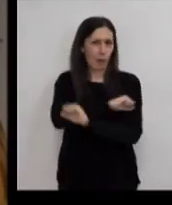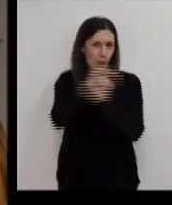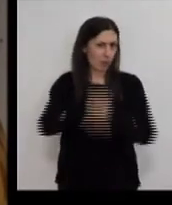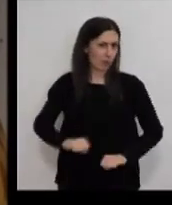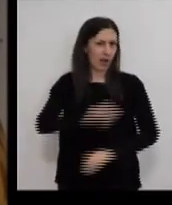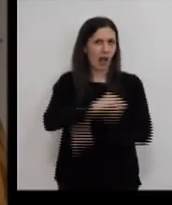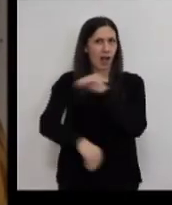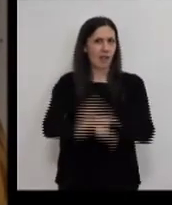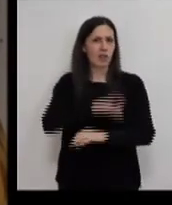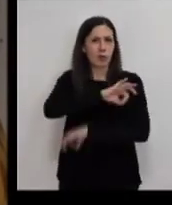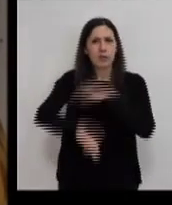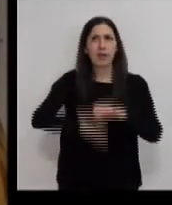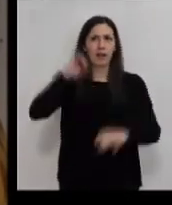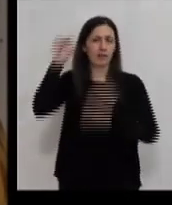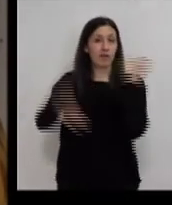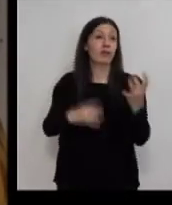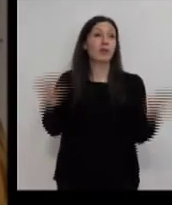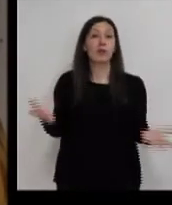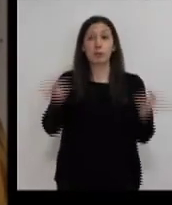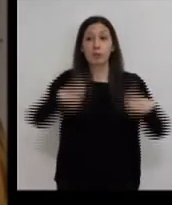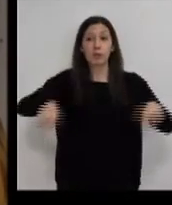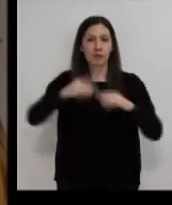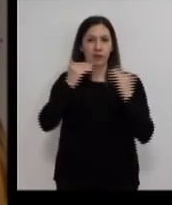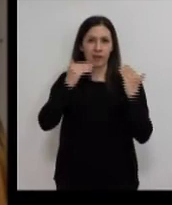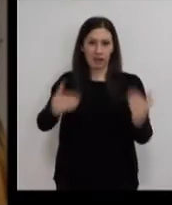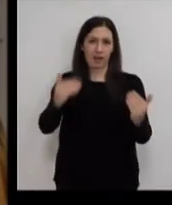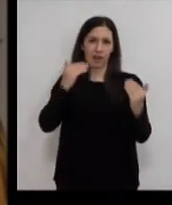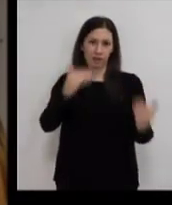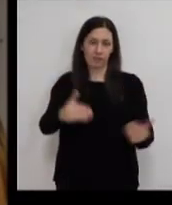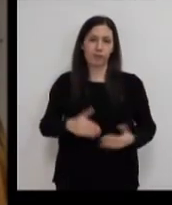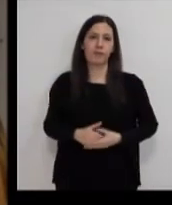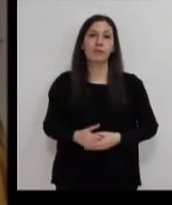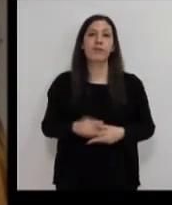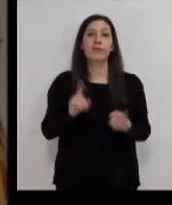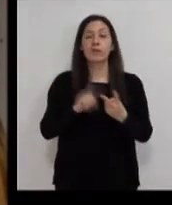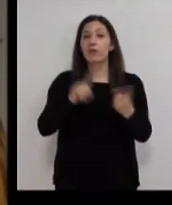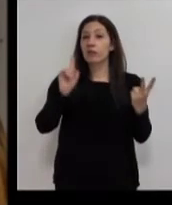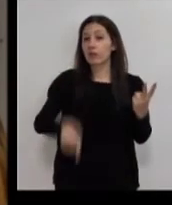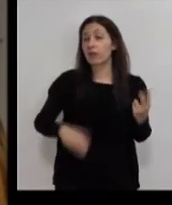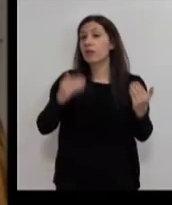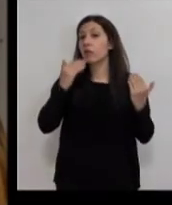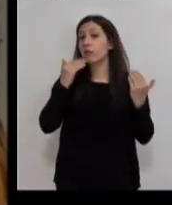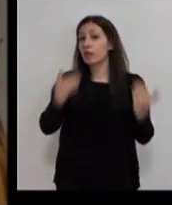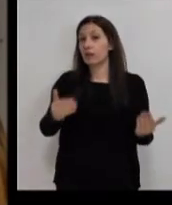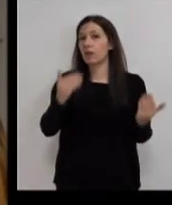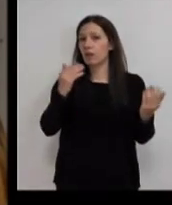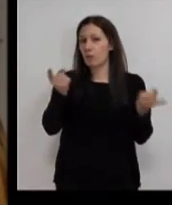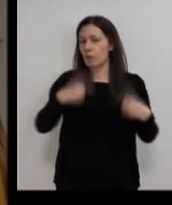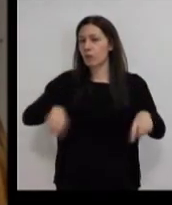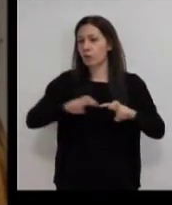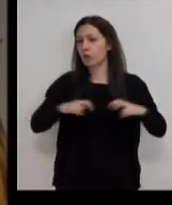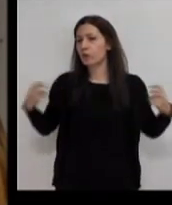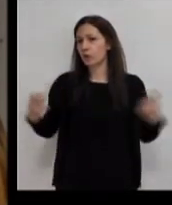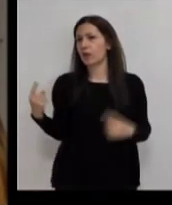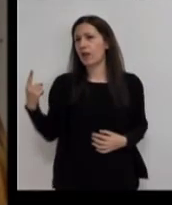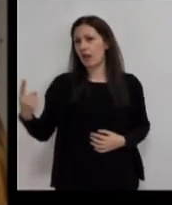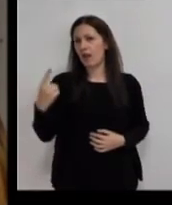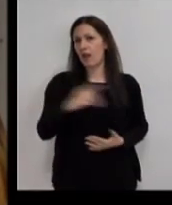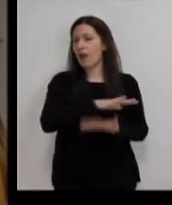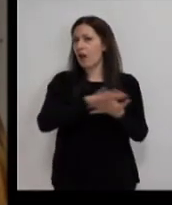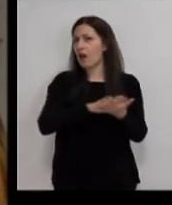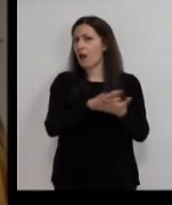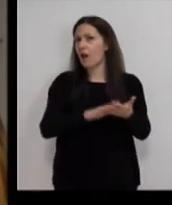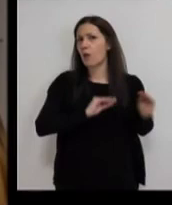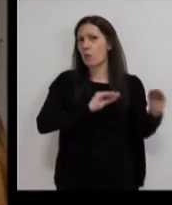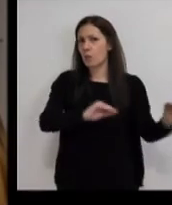personas que estáis colaborando, sería imposible que pudiéramos hacer estas actividades, ¿no? Entonces, muchísimas gracias a vosotros. Muchísimas gracias también